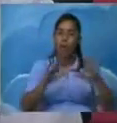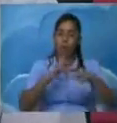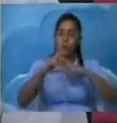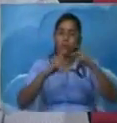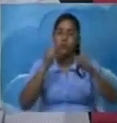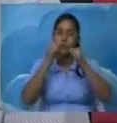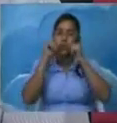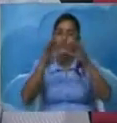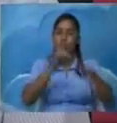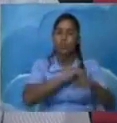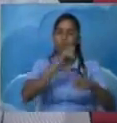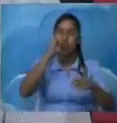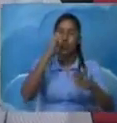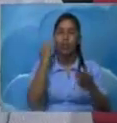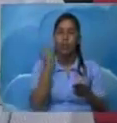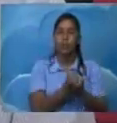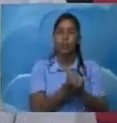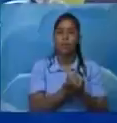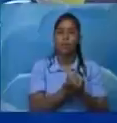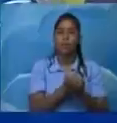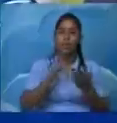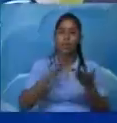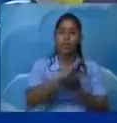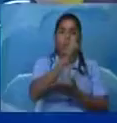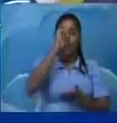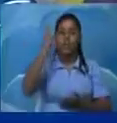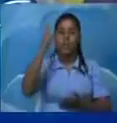bendición de parte del Señor. Amén, amén.